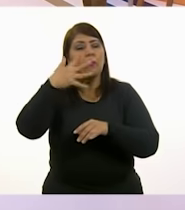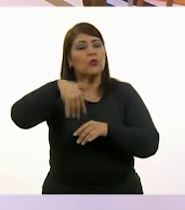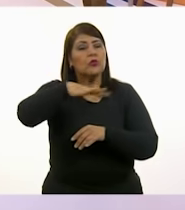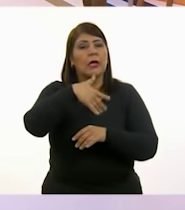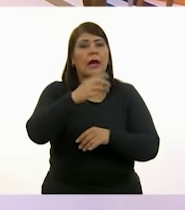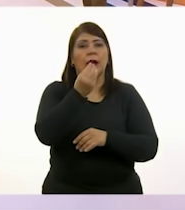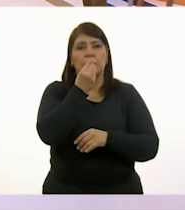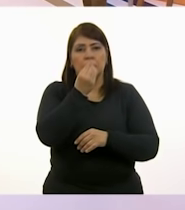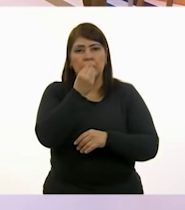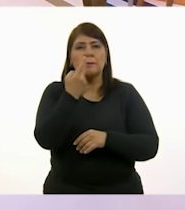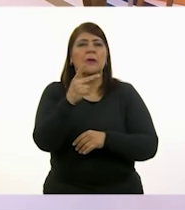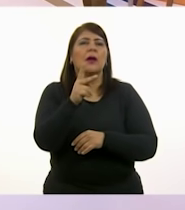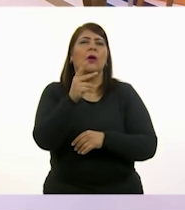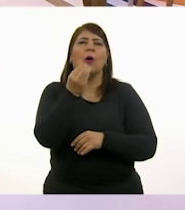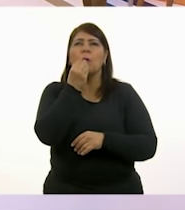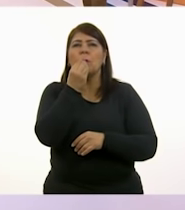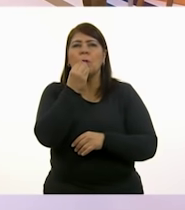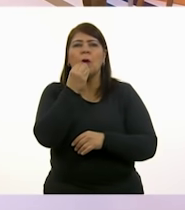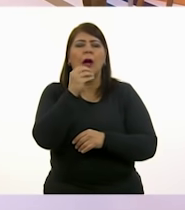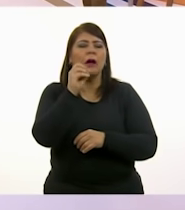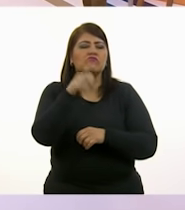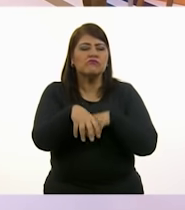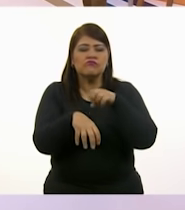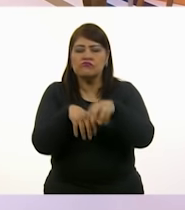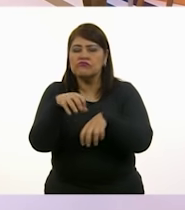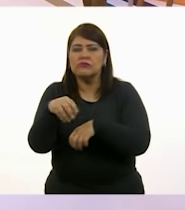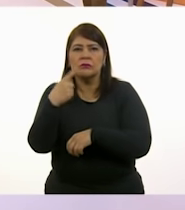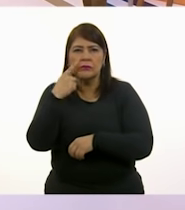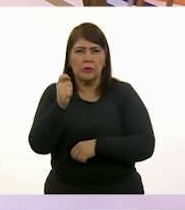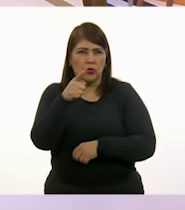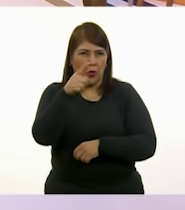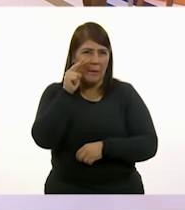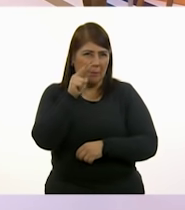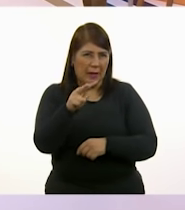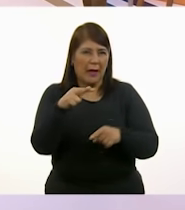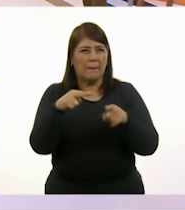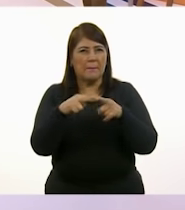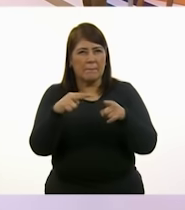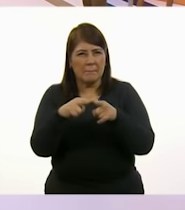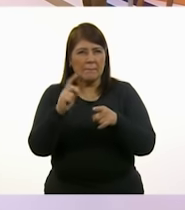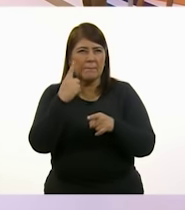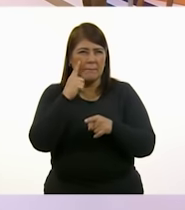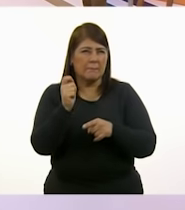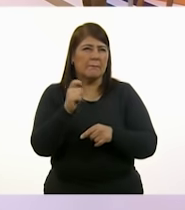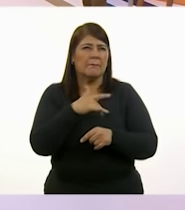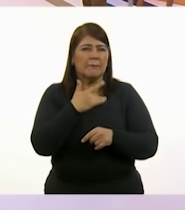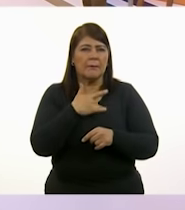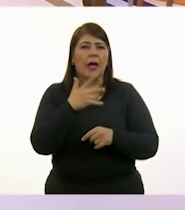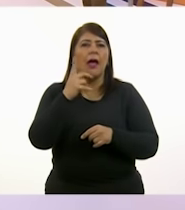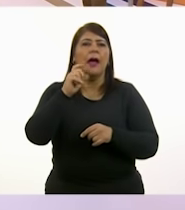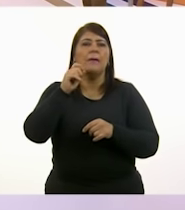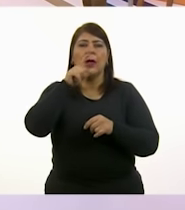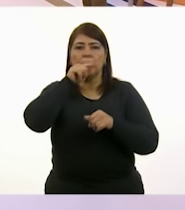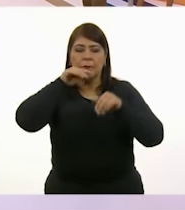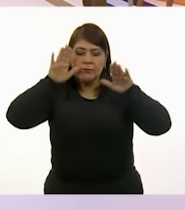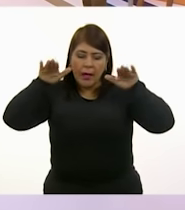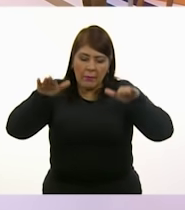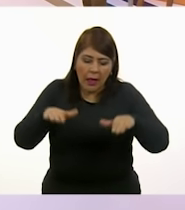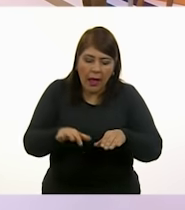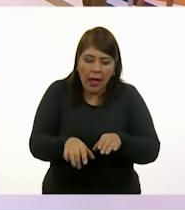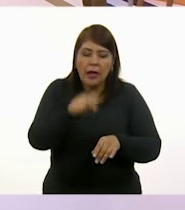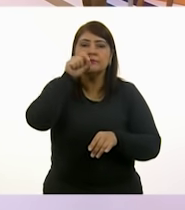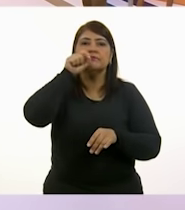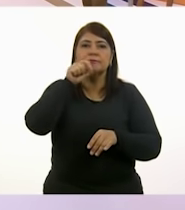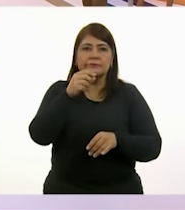el alimento que encuentran tirado, por ejemplo No sé si has visto en los parques que hay muchas palomas que bajan a comer alimento Ah, es